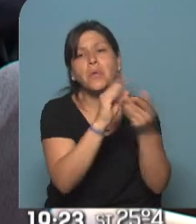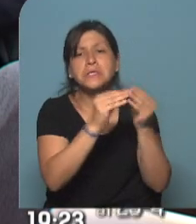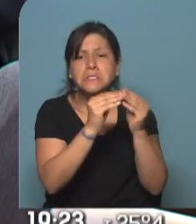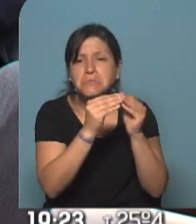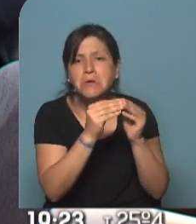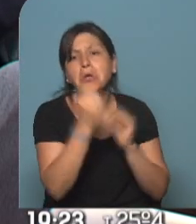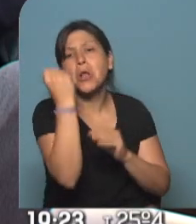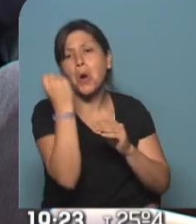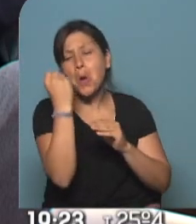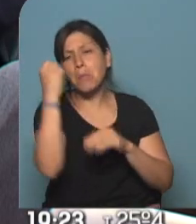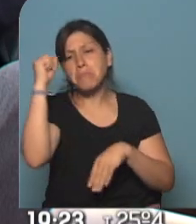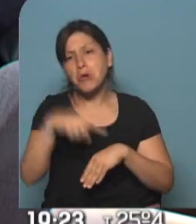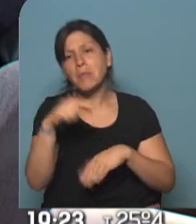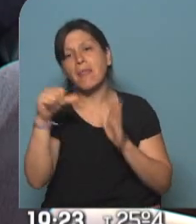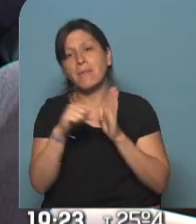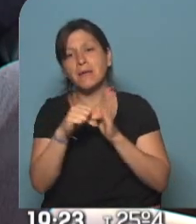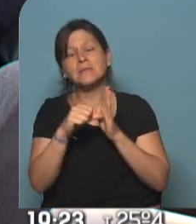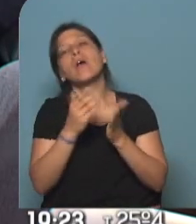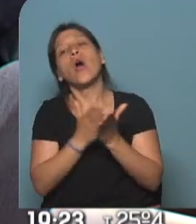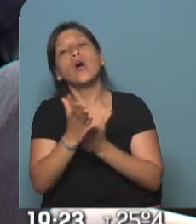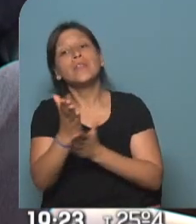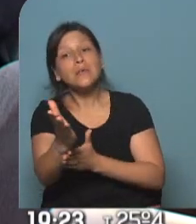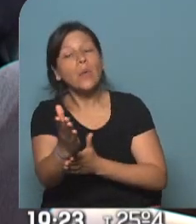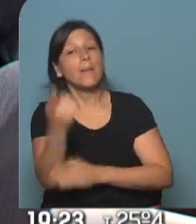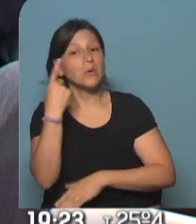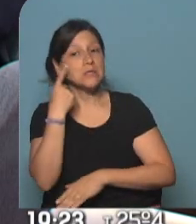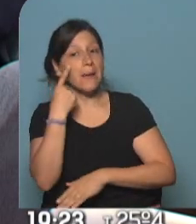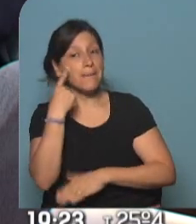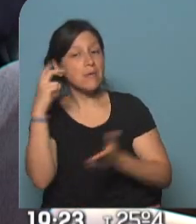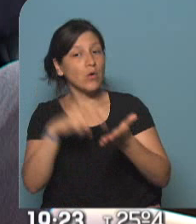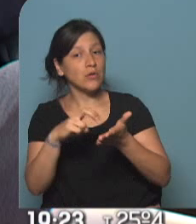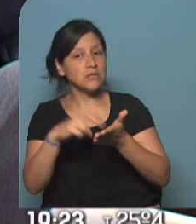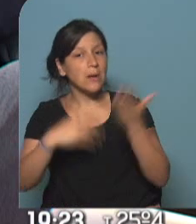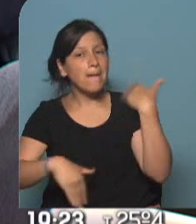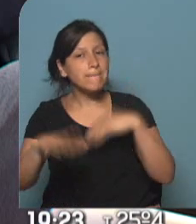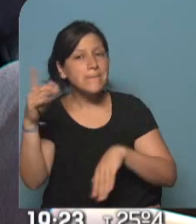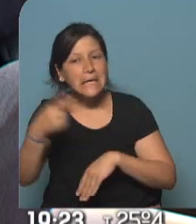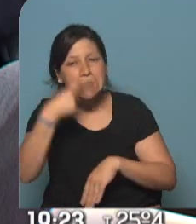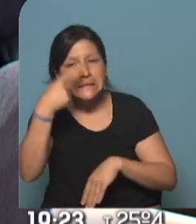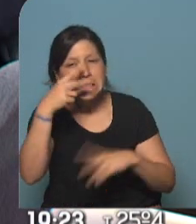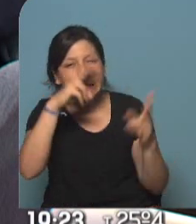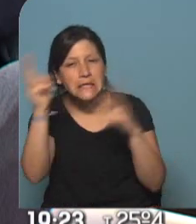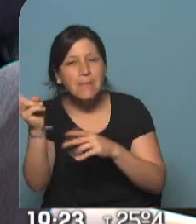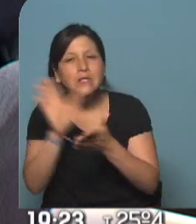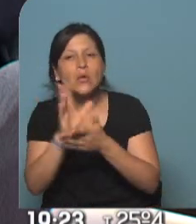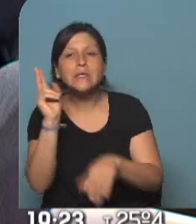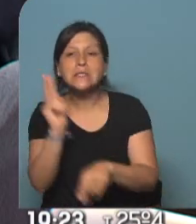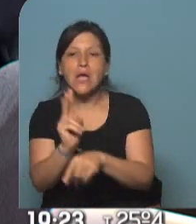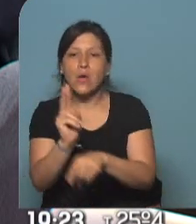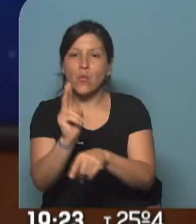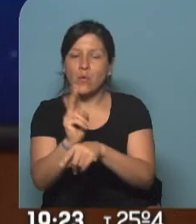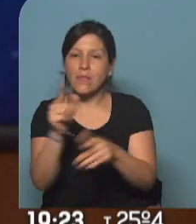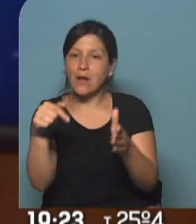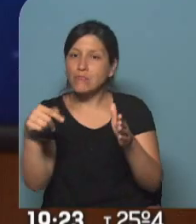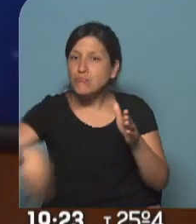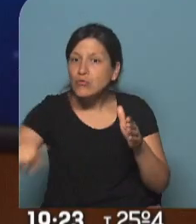seguimos en el noticiero central para todo el país en vivo y ahora vamos a hablar de los temas que más interesa a la población que es la seguridad porque estamos con el